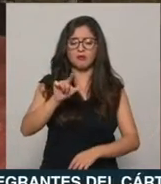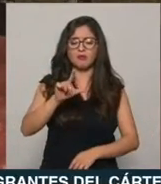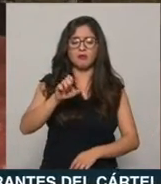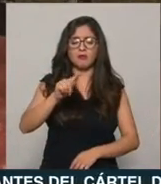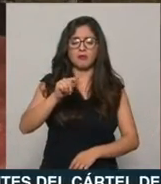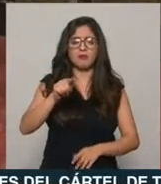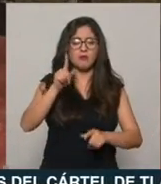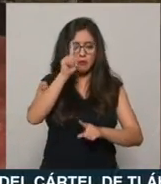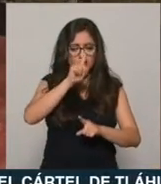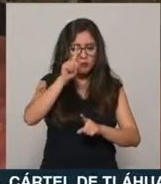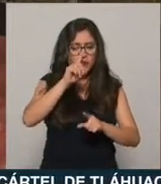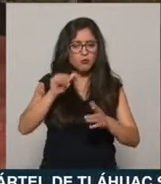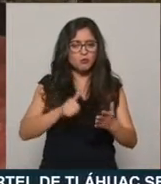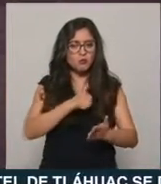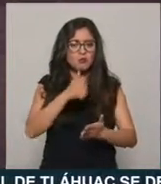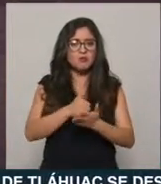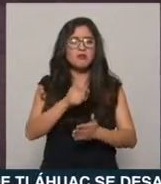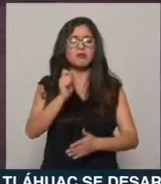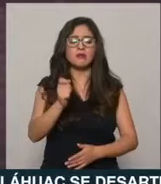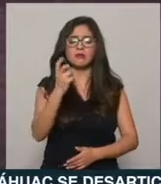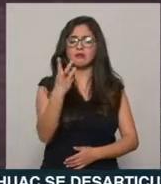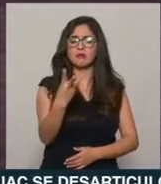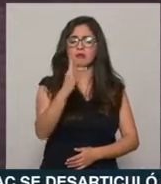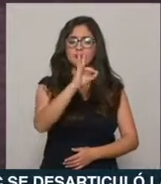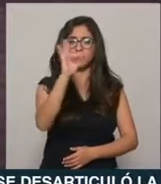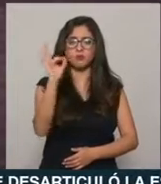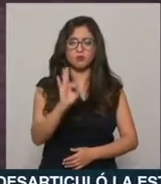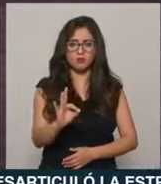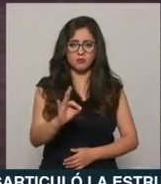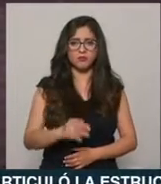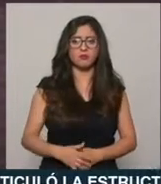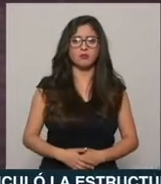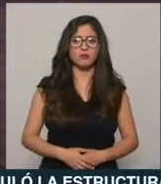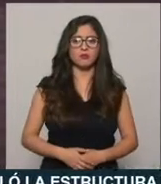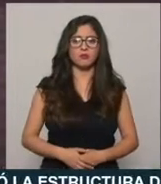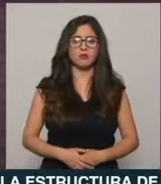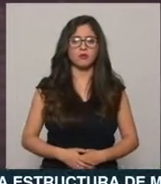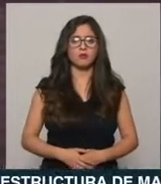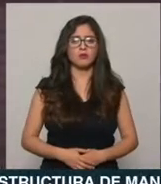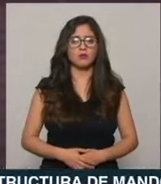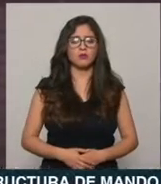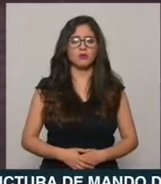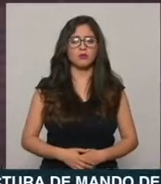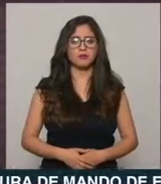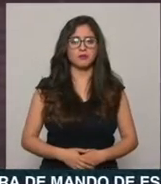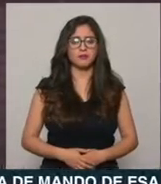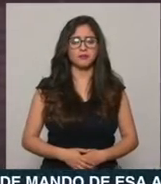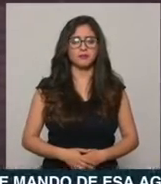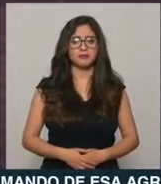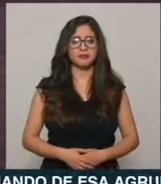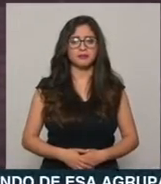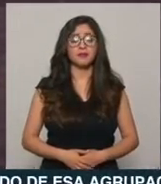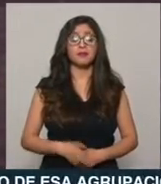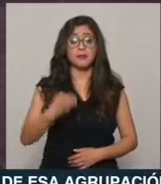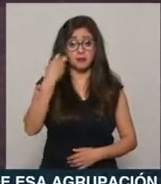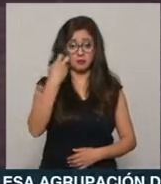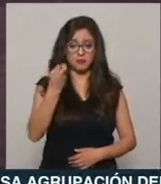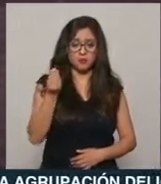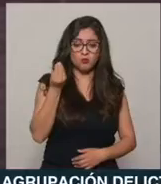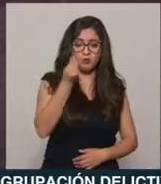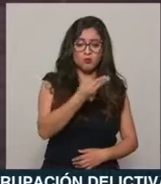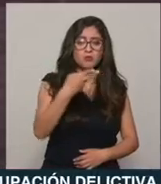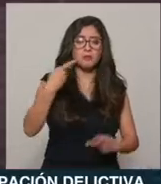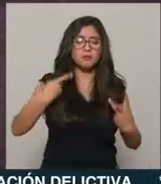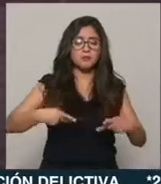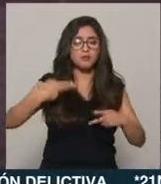de México respecto a este 3% que reportan, ellos reciben temas relacionados al suicidio. Dentro